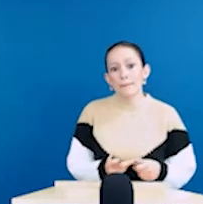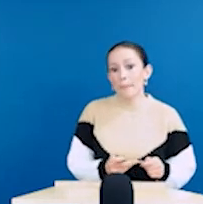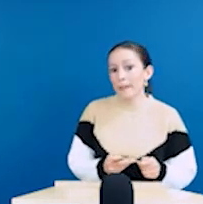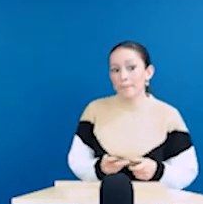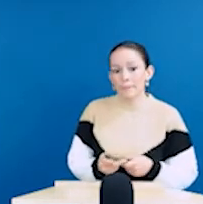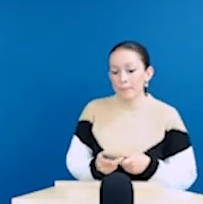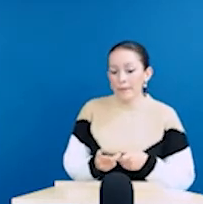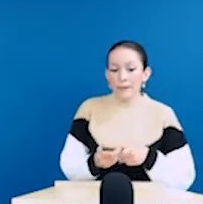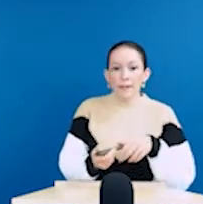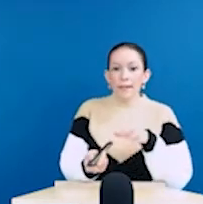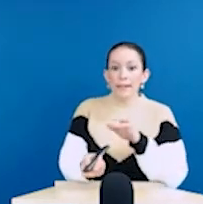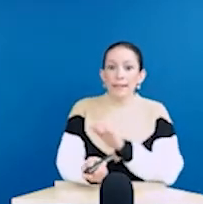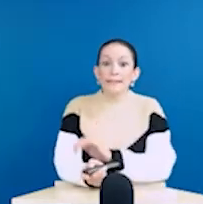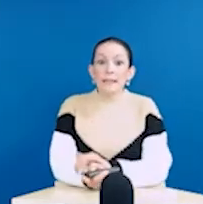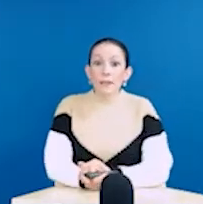está en